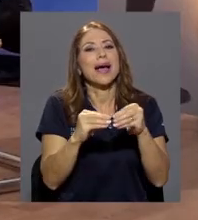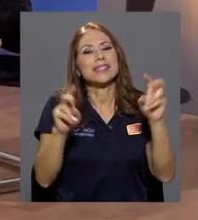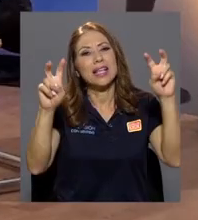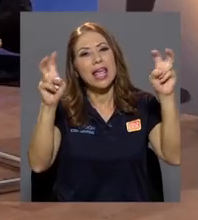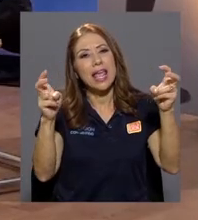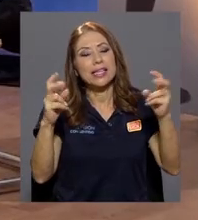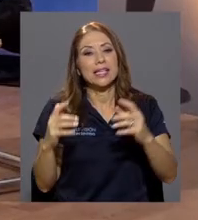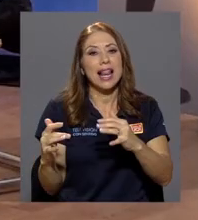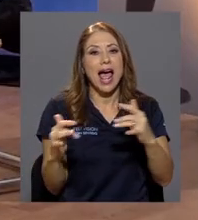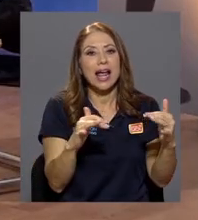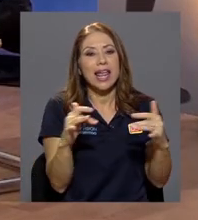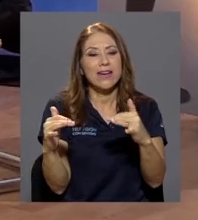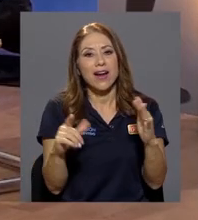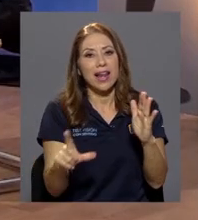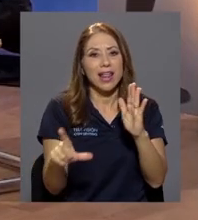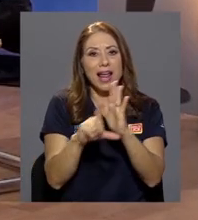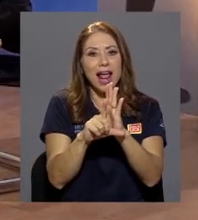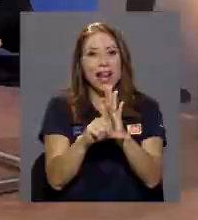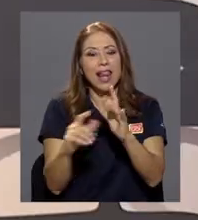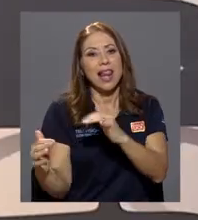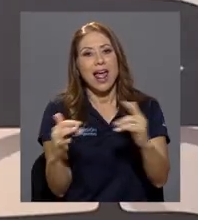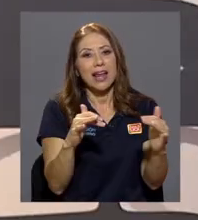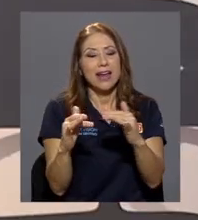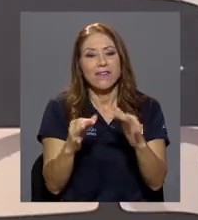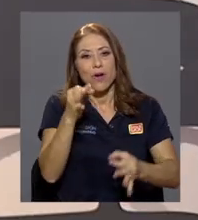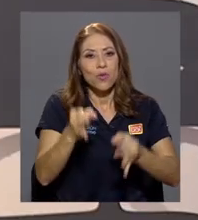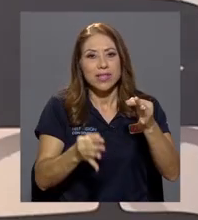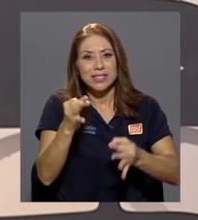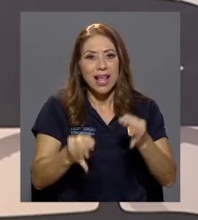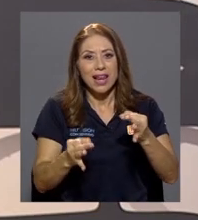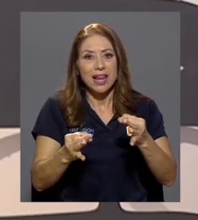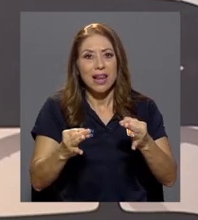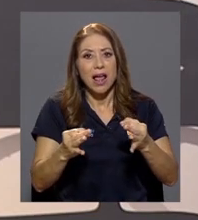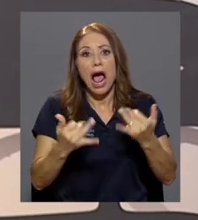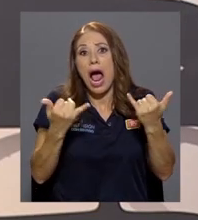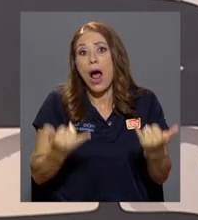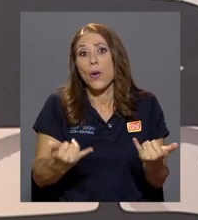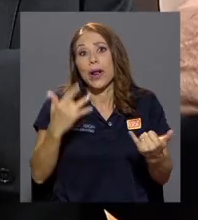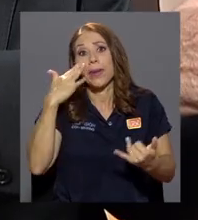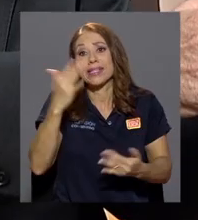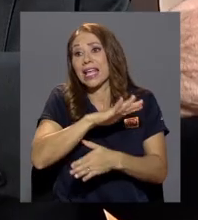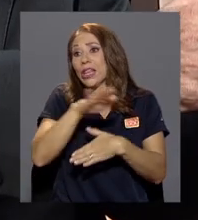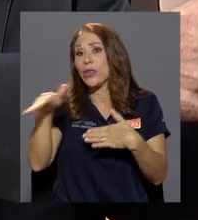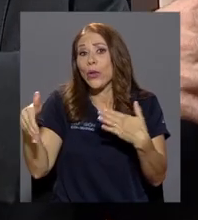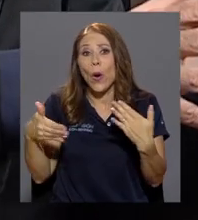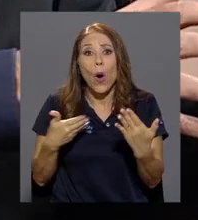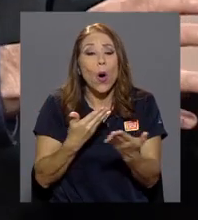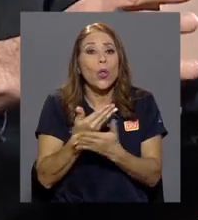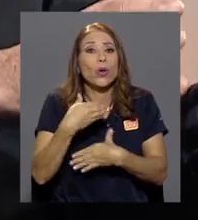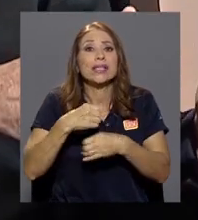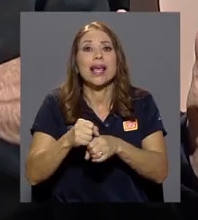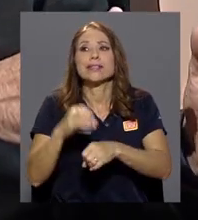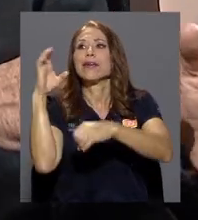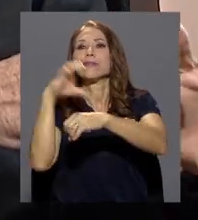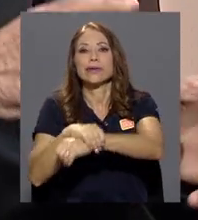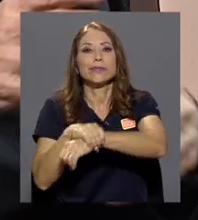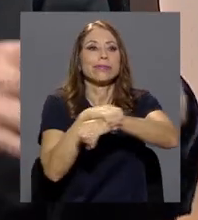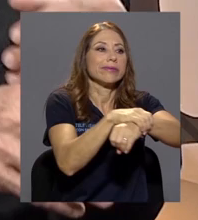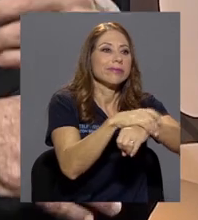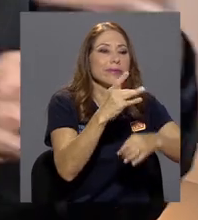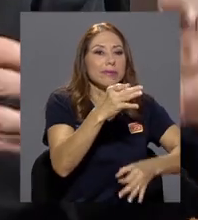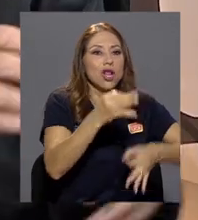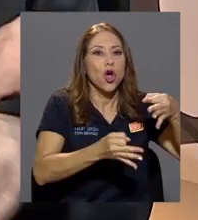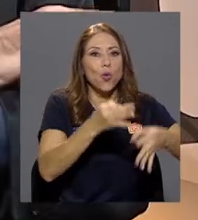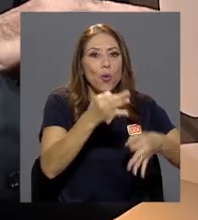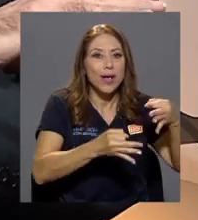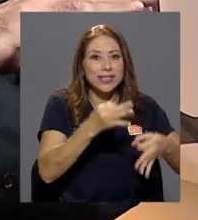esto como de la guerra le gall la guerra judicial a donde parece que todo ahora lo traspasamos al ámbito de los jueces en